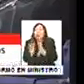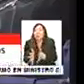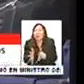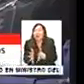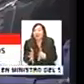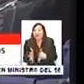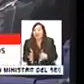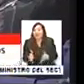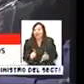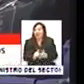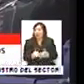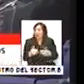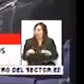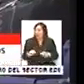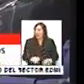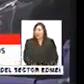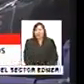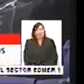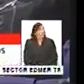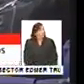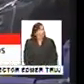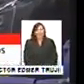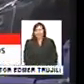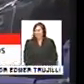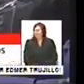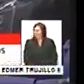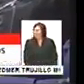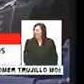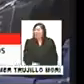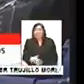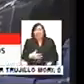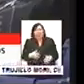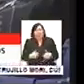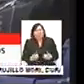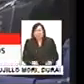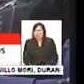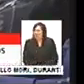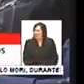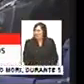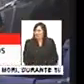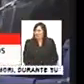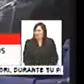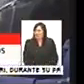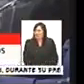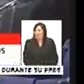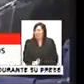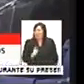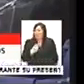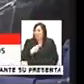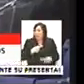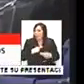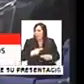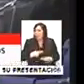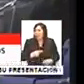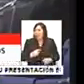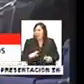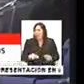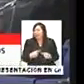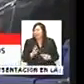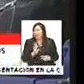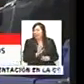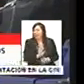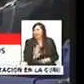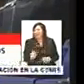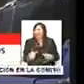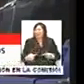porque lo que se ha logrado es que en el perú ya no se puede vivir y sabe usted por qué porque los seres humanos no tienen empatía entre